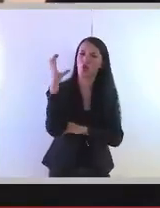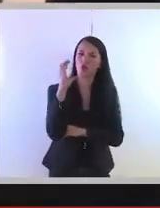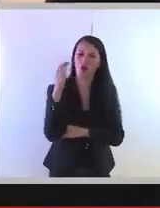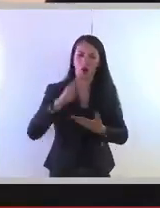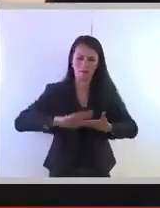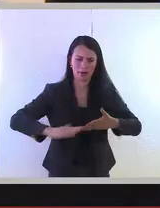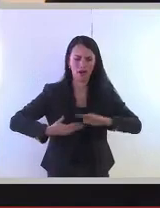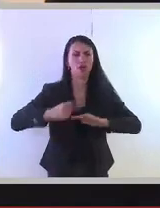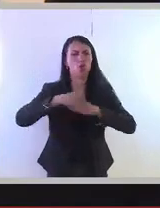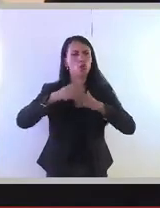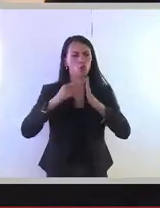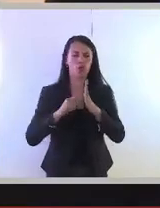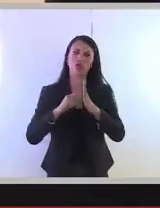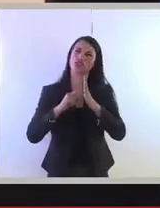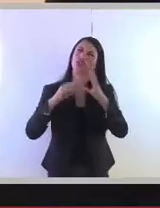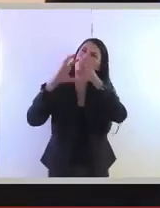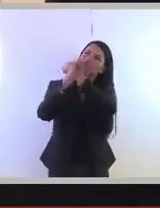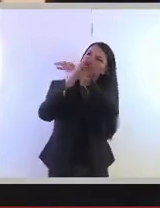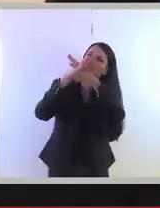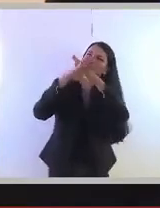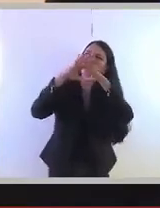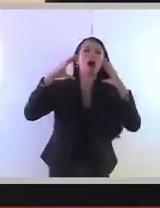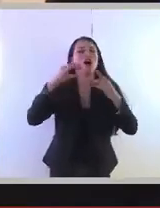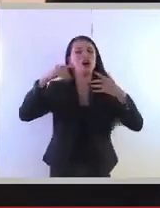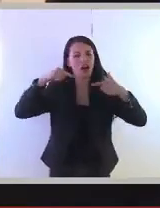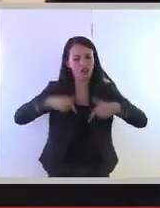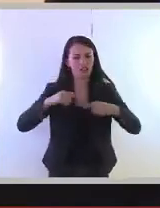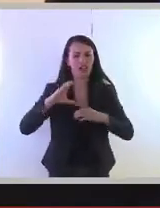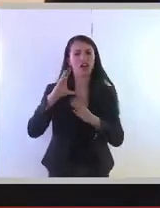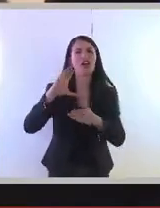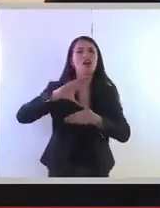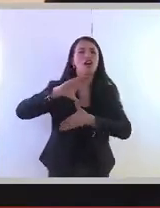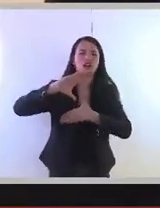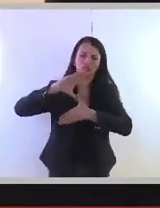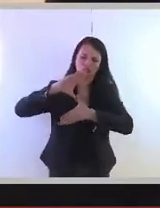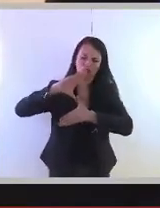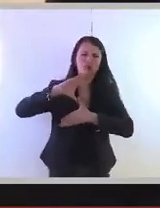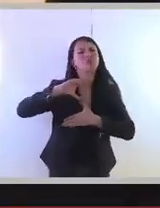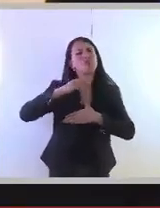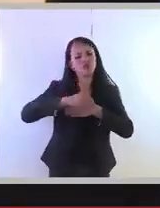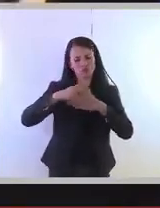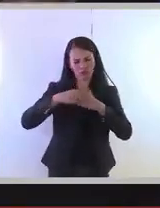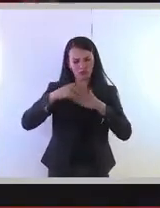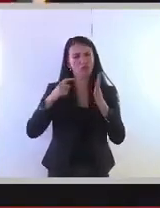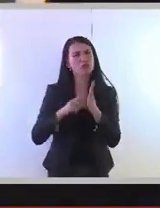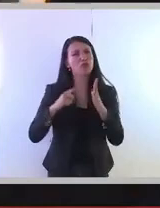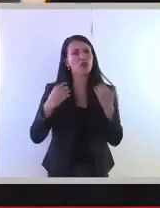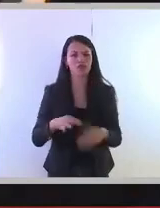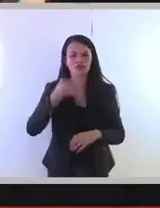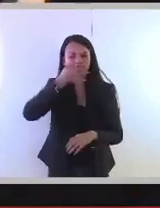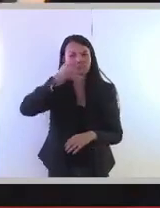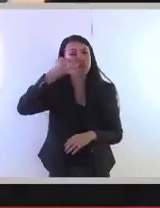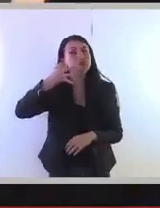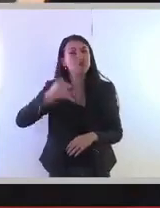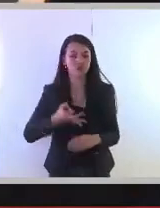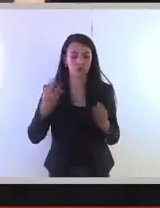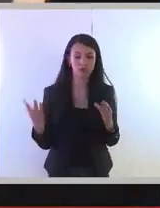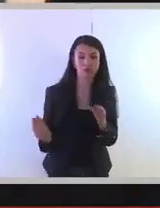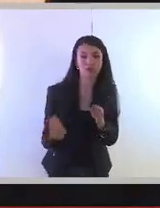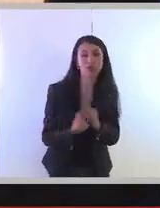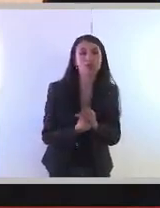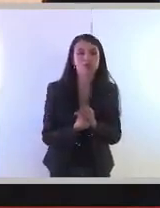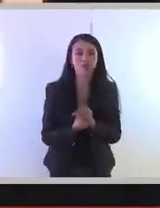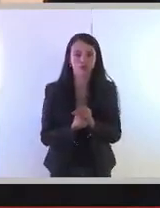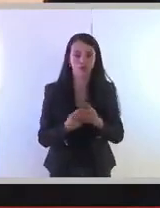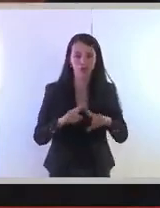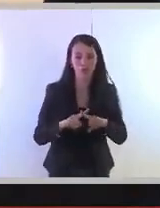paz total que soñamos, pero esa América también total que soñamos, en esa verdadera inclusión